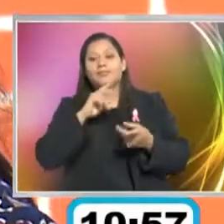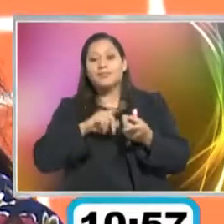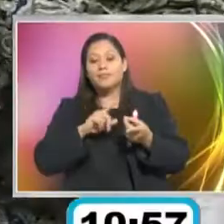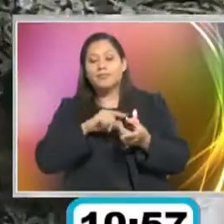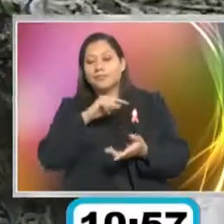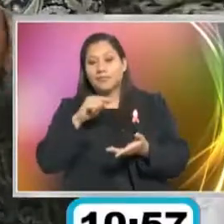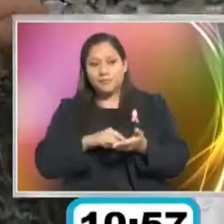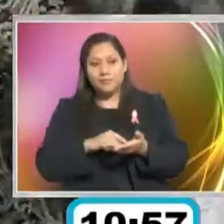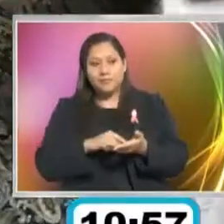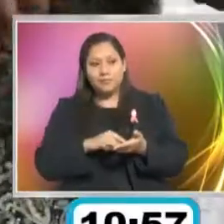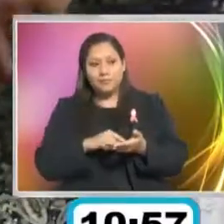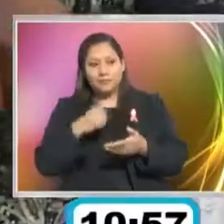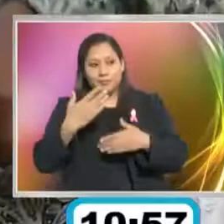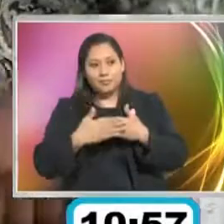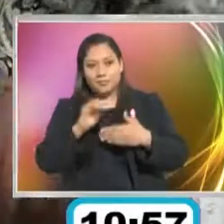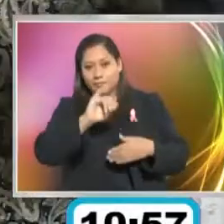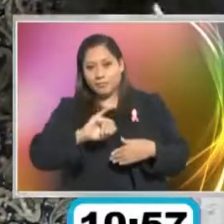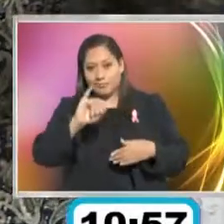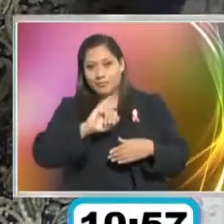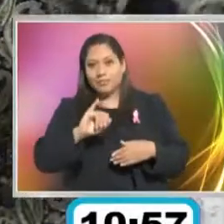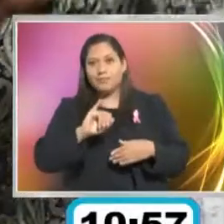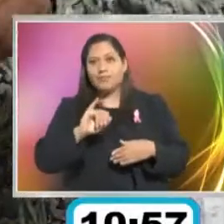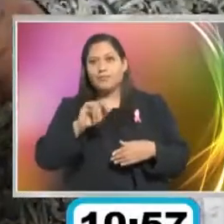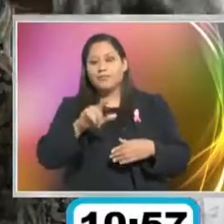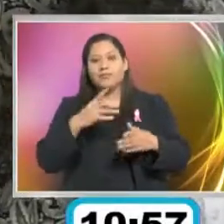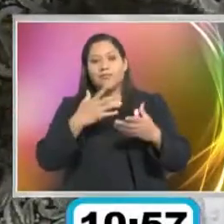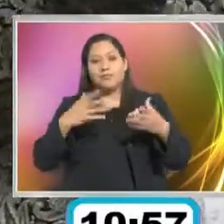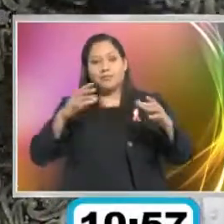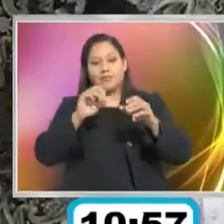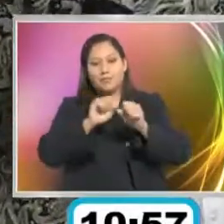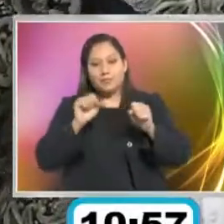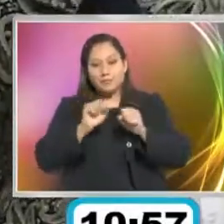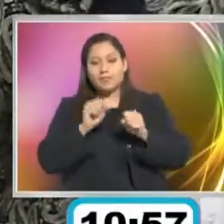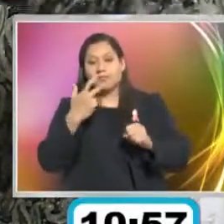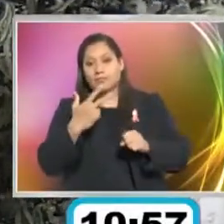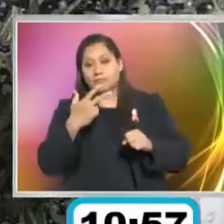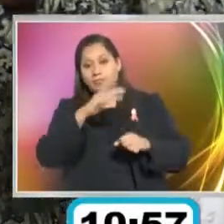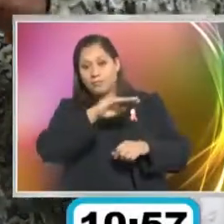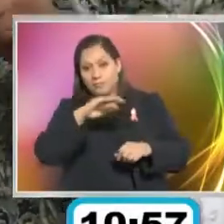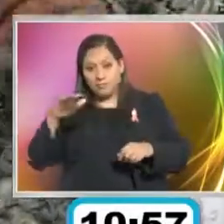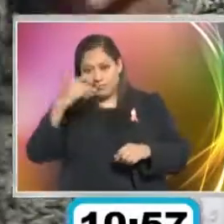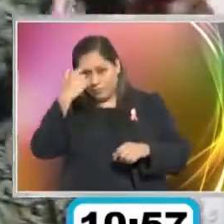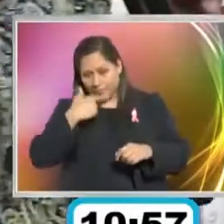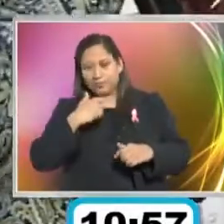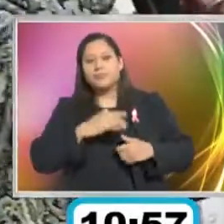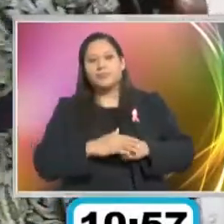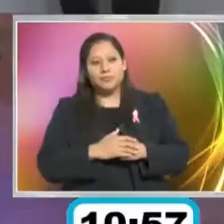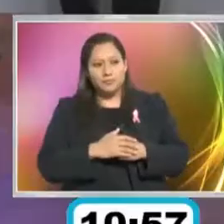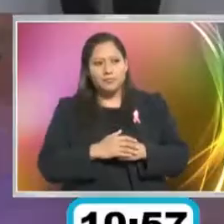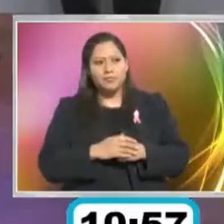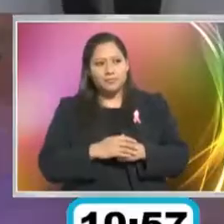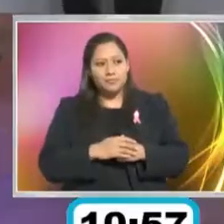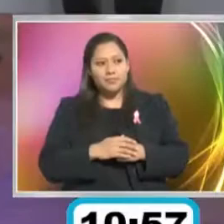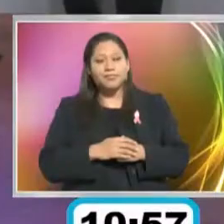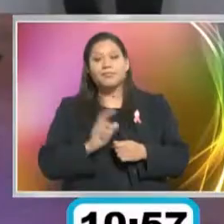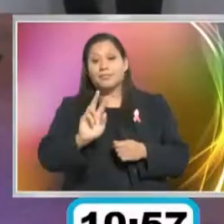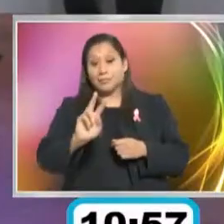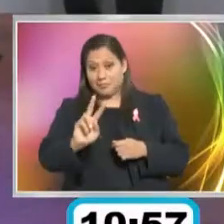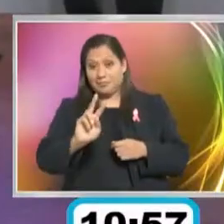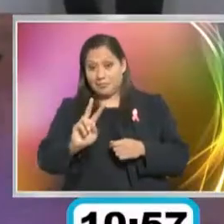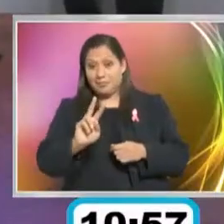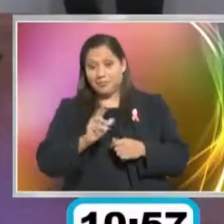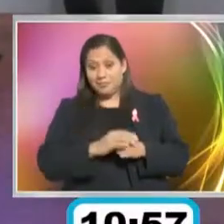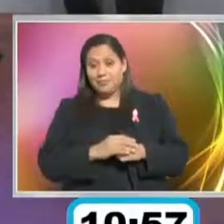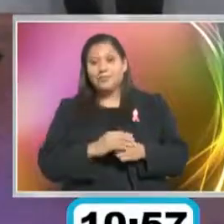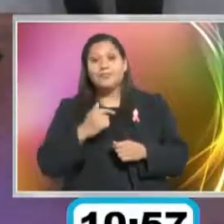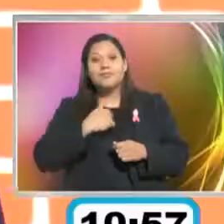próxima presentación este próximo jueves en el Gran Salón a las 8:30 de la noche. ¡El viernes! El viernes, muy